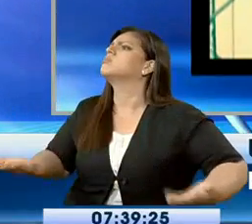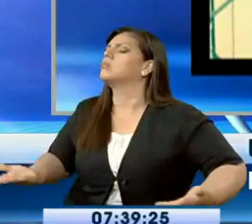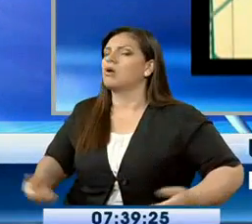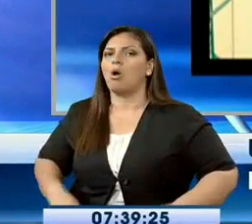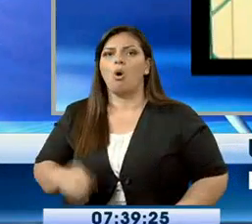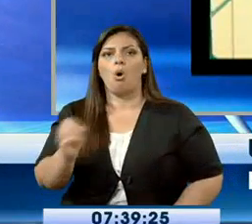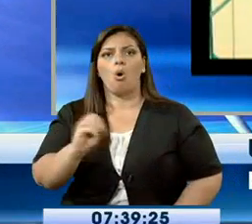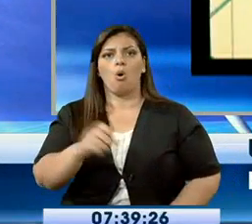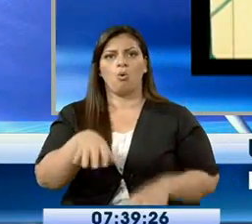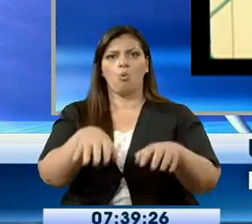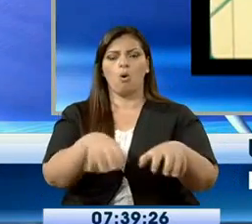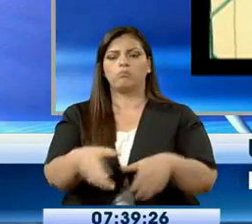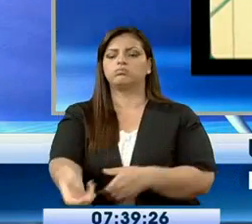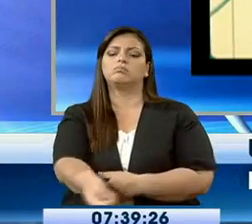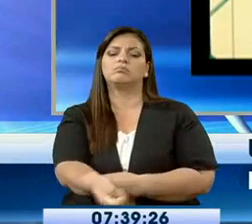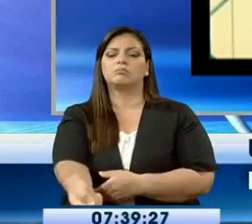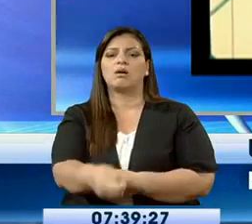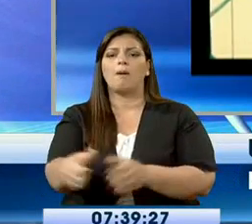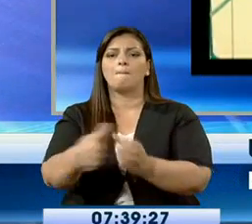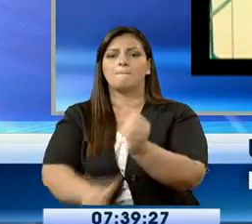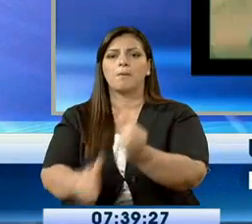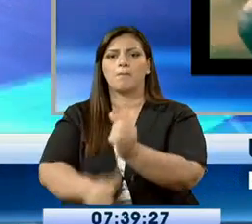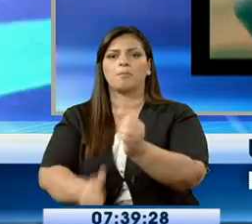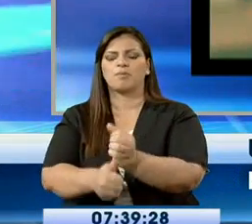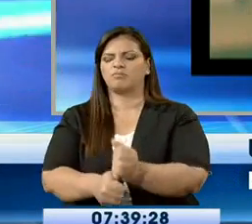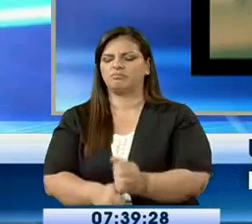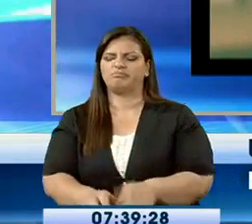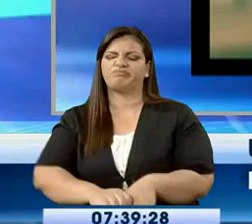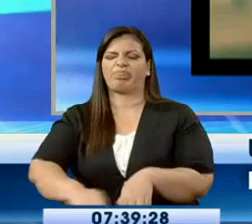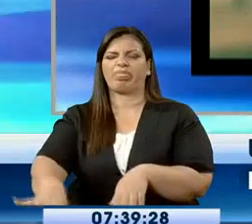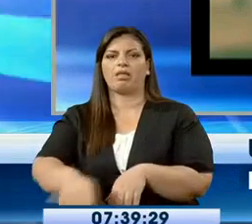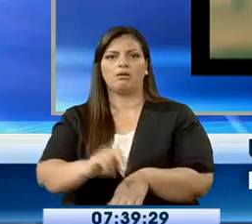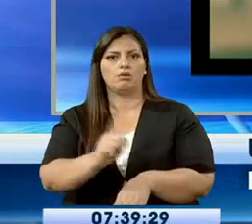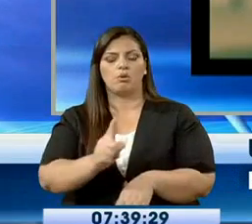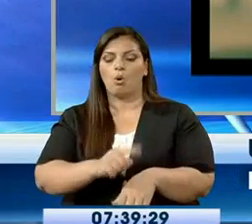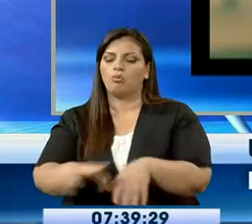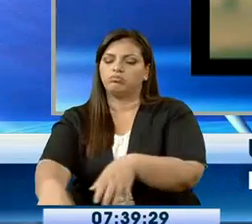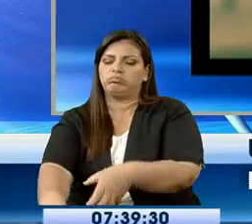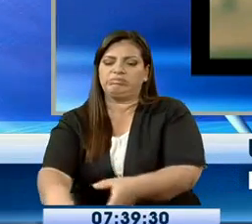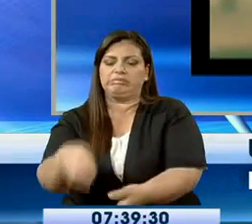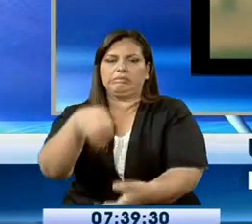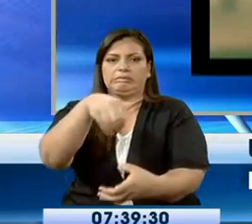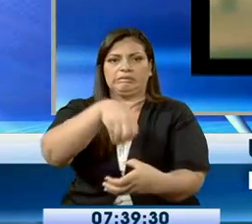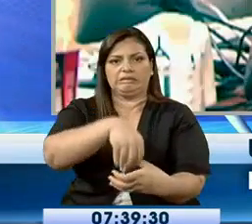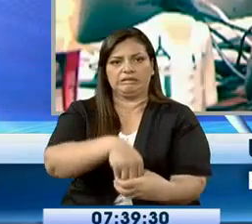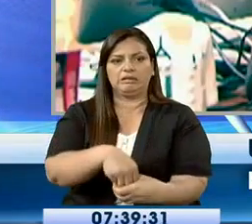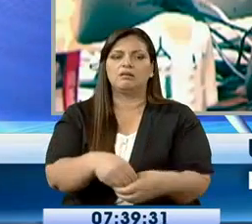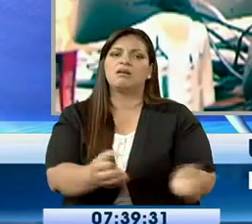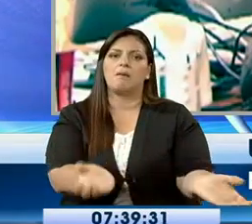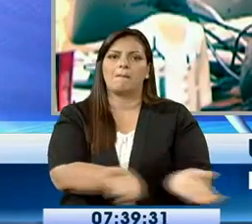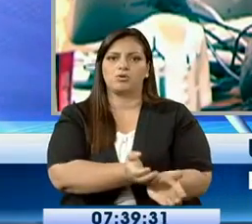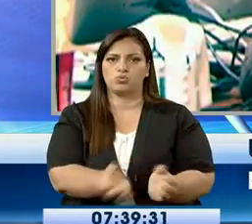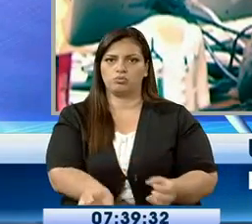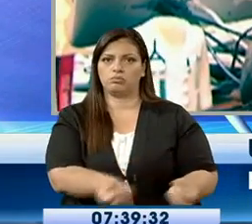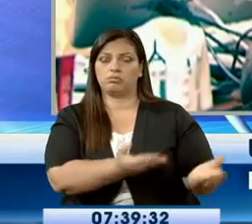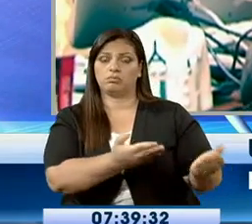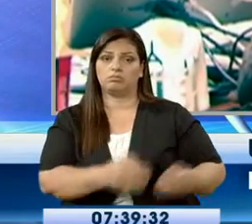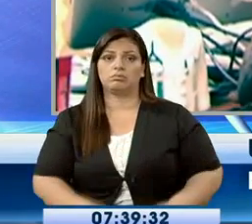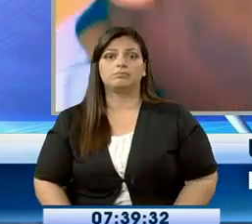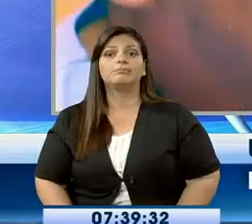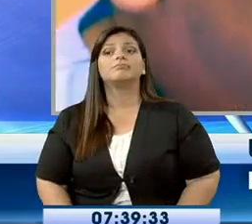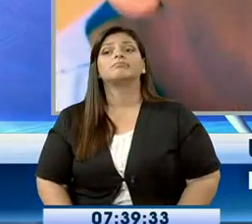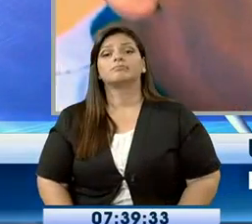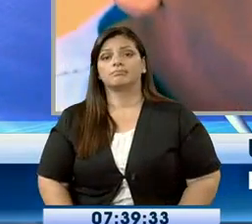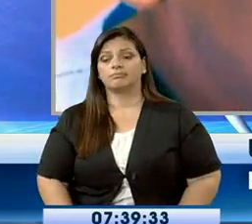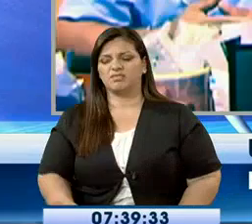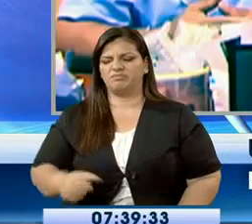pues para eso está el dueño, que es una obligación, ahora ya por ordenanza incluso. Multada. Severamente sancionada, recoger